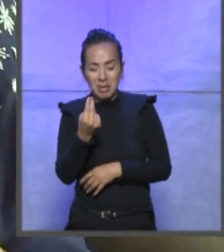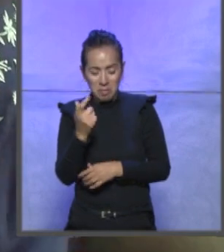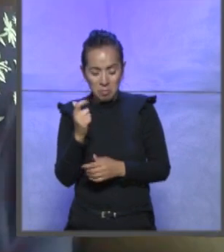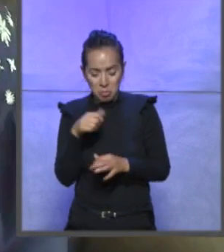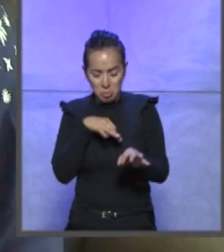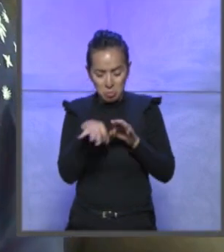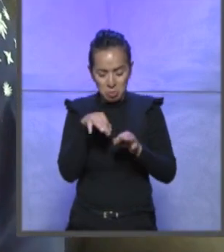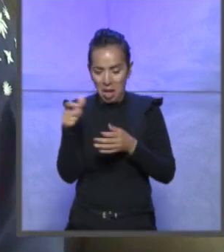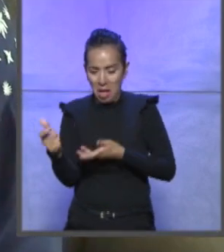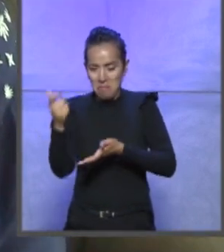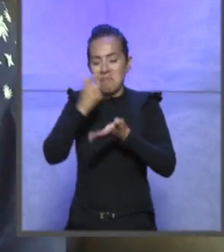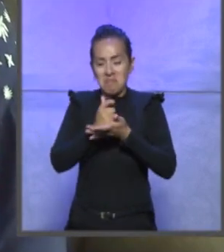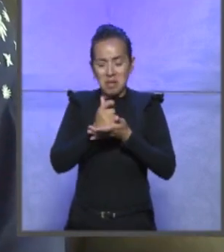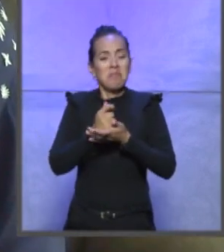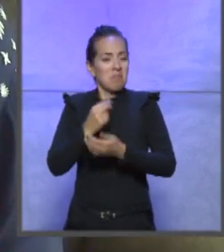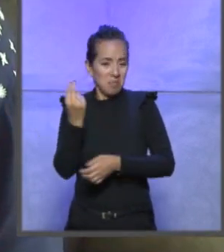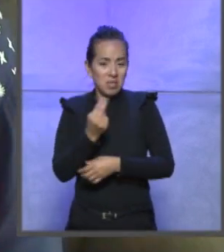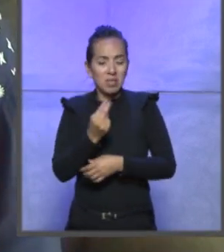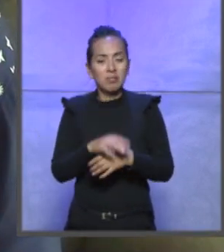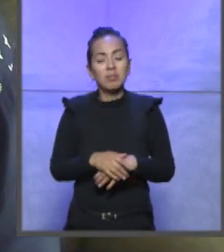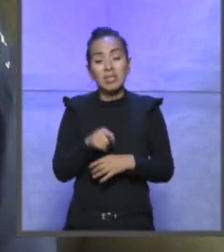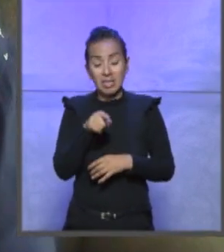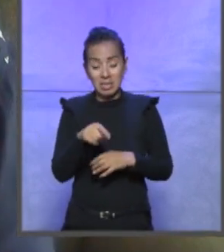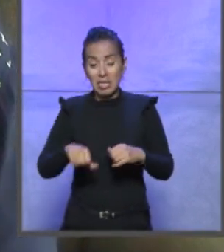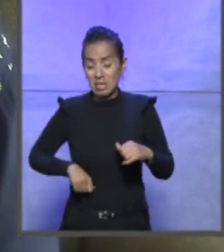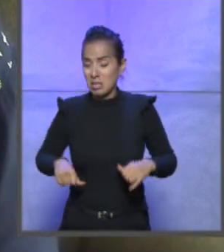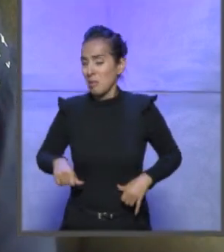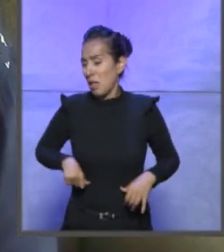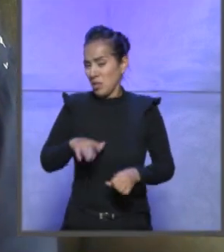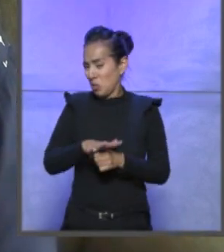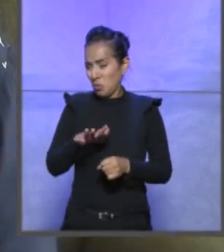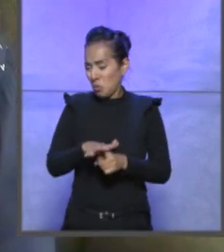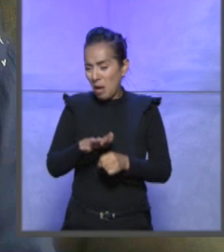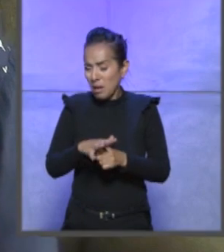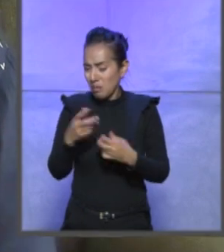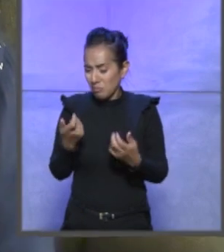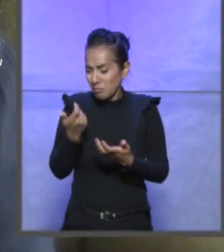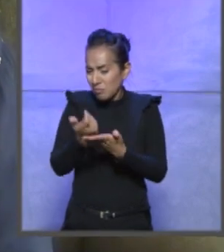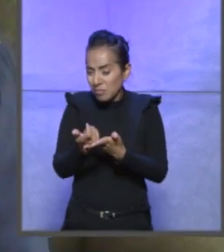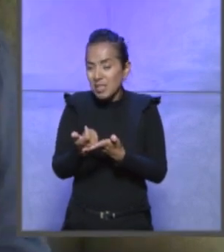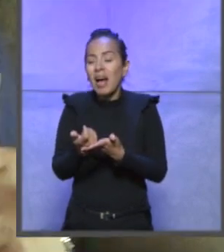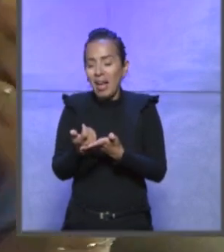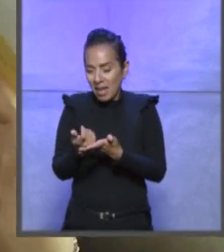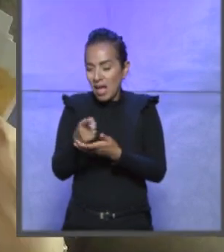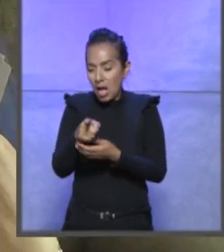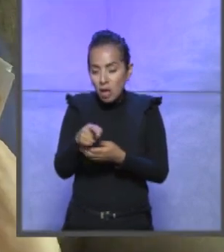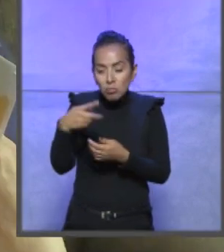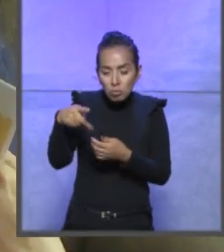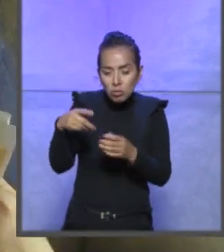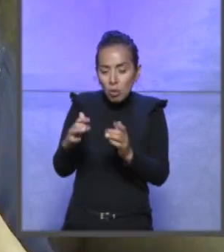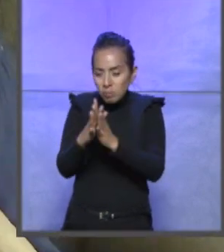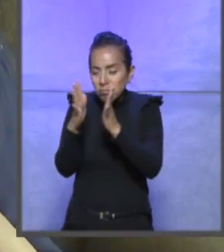una recompensa. Y creo que en este tipo de actividades la recompensa es participar, ver que